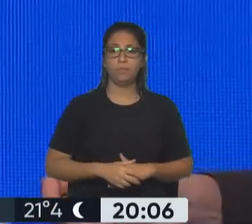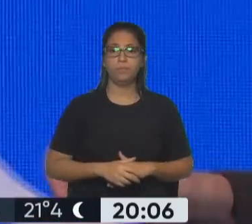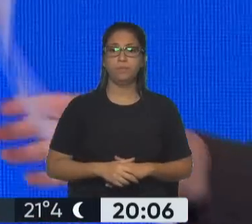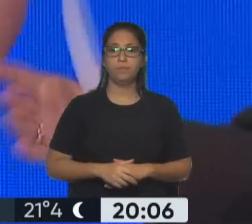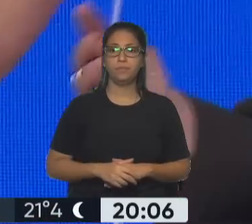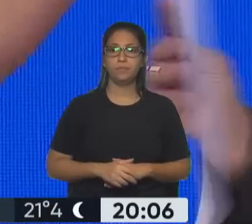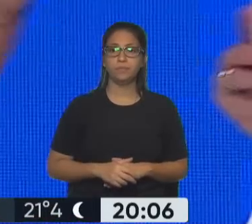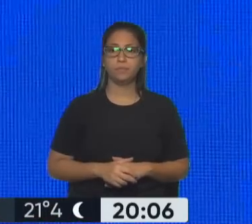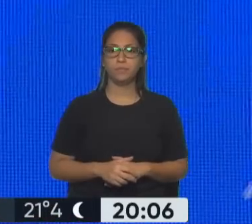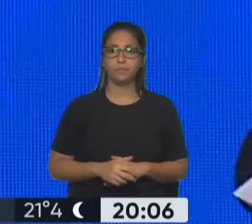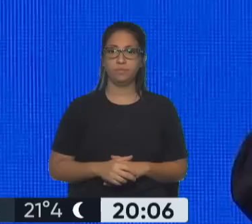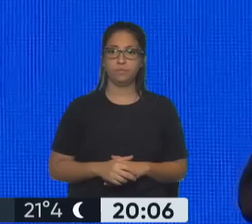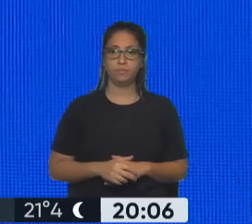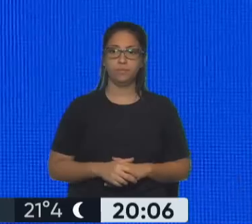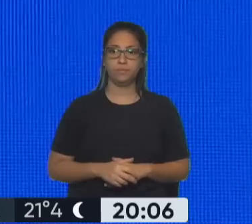entonces,